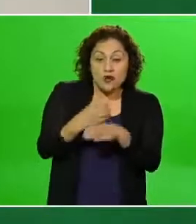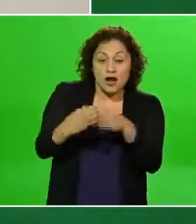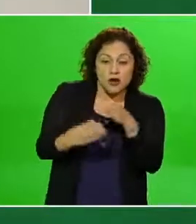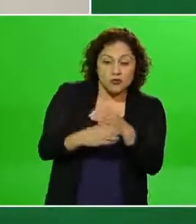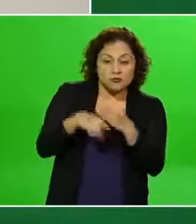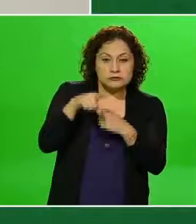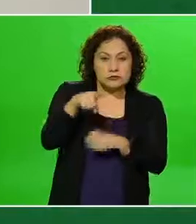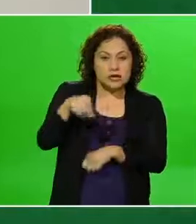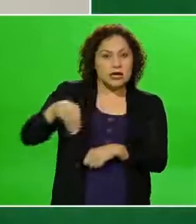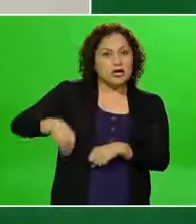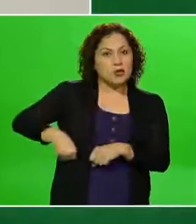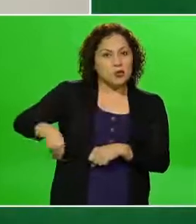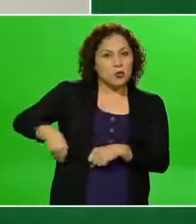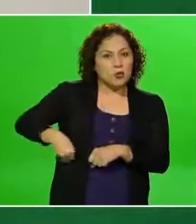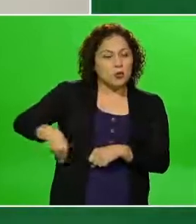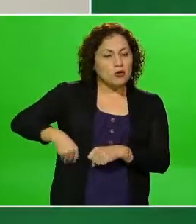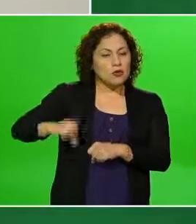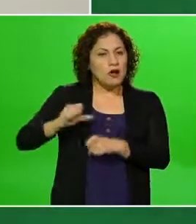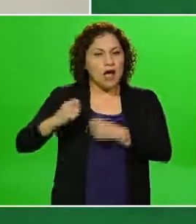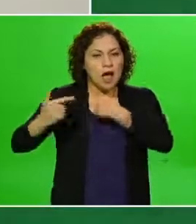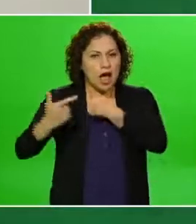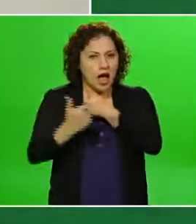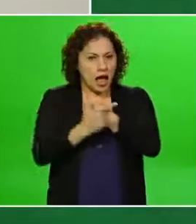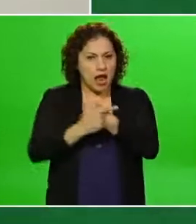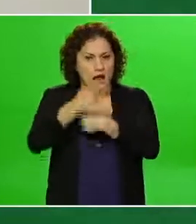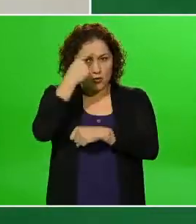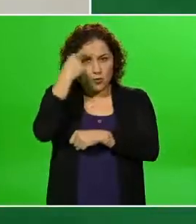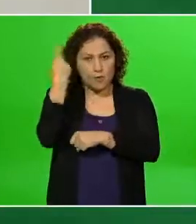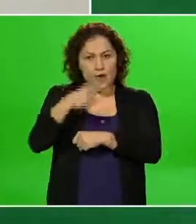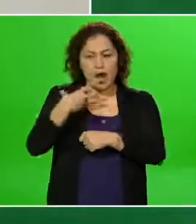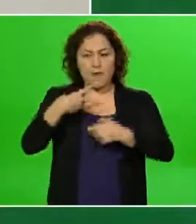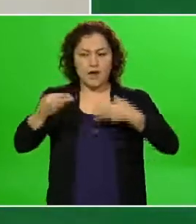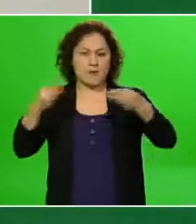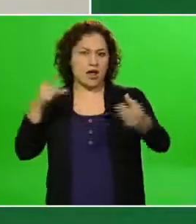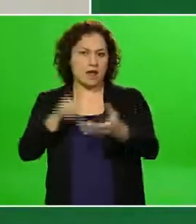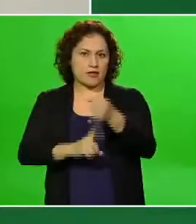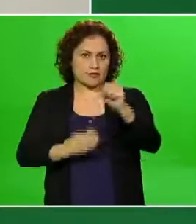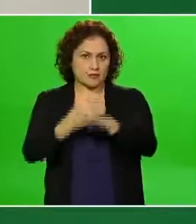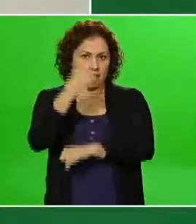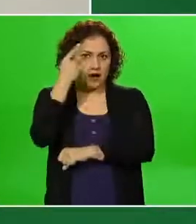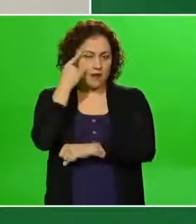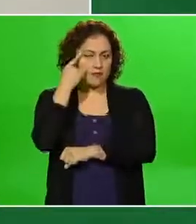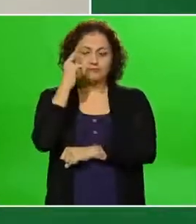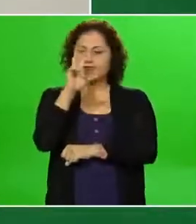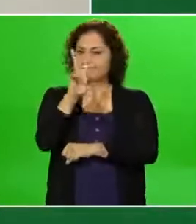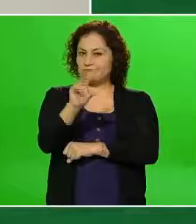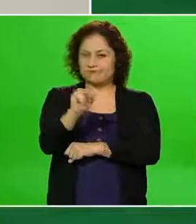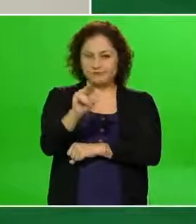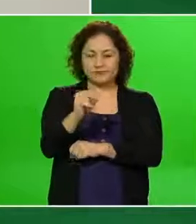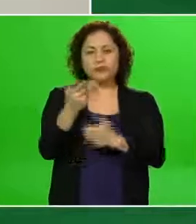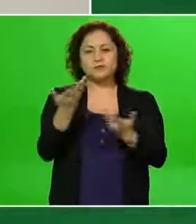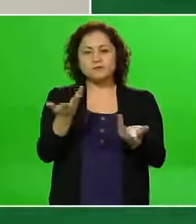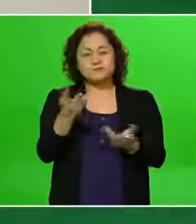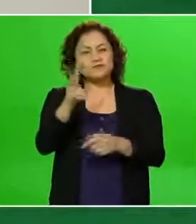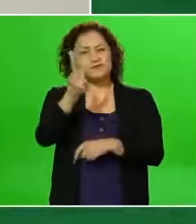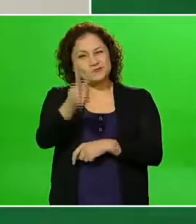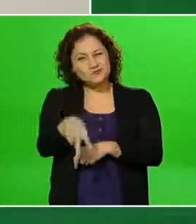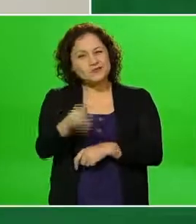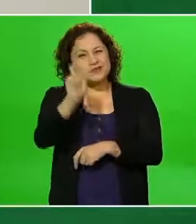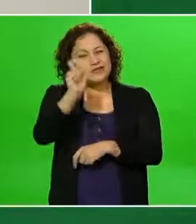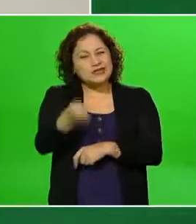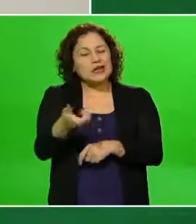la ocurrencia de alguna situación específica en el estado de Campeche, sino más bien tiene que ver con este